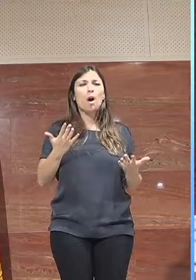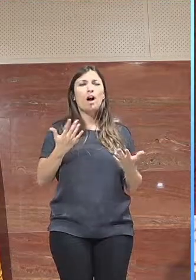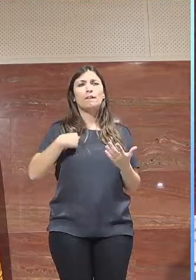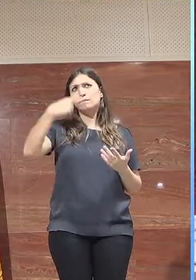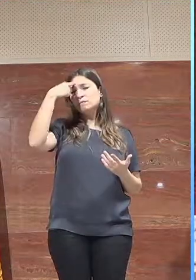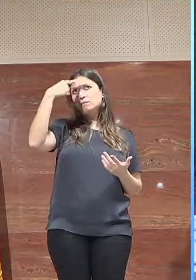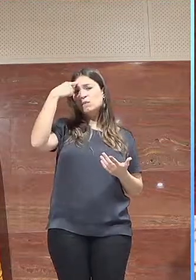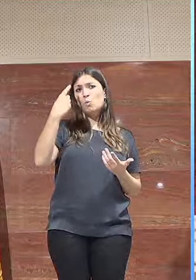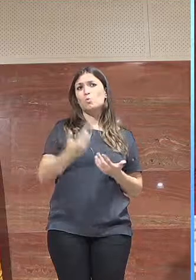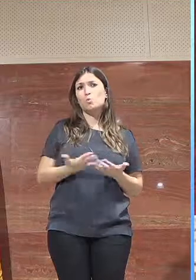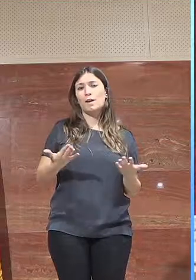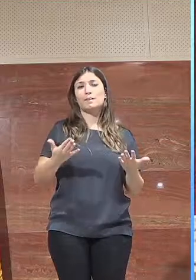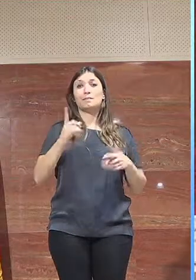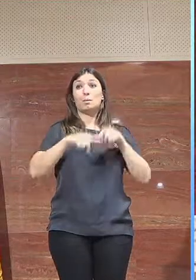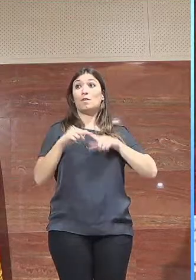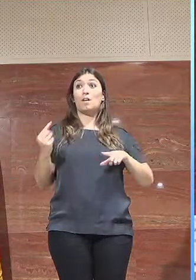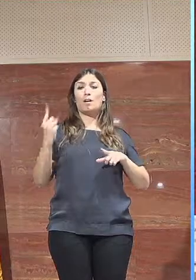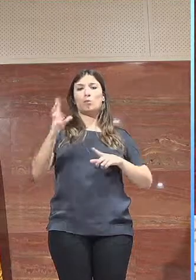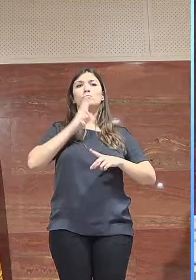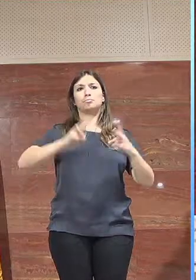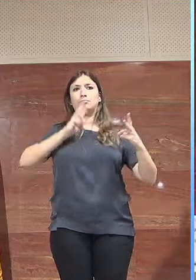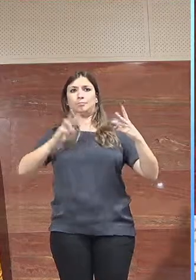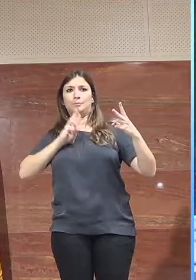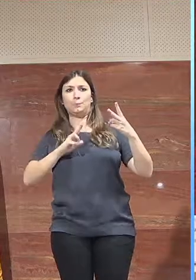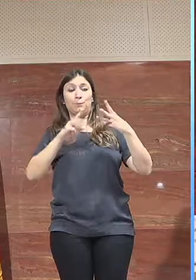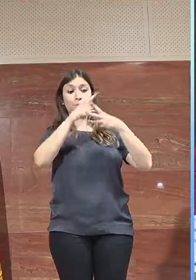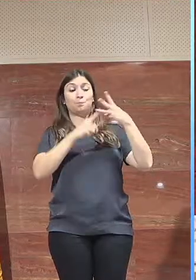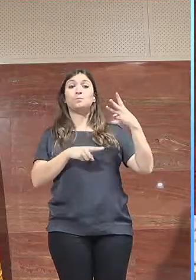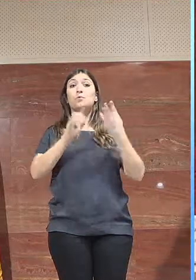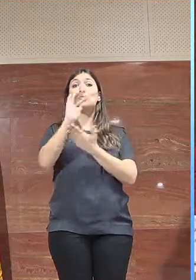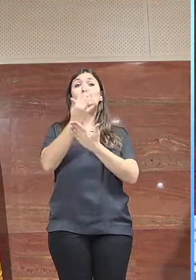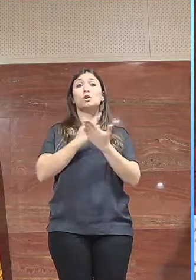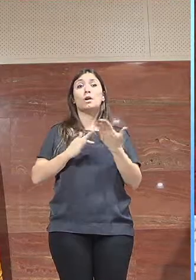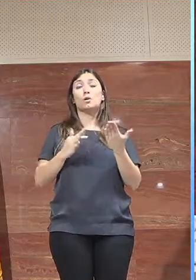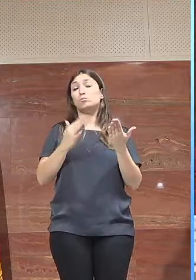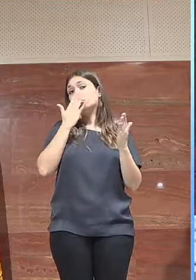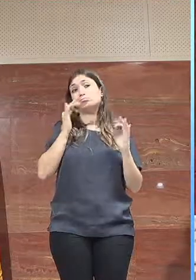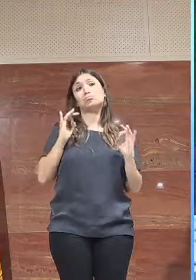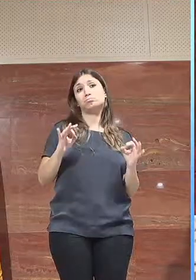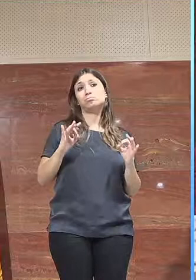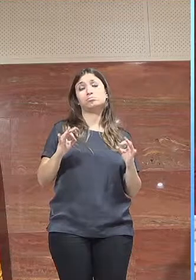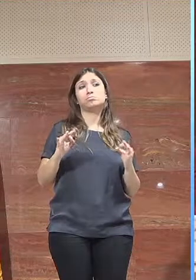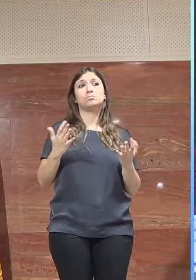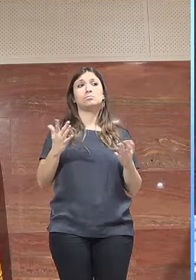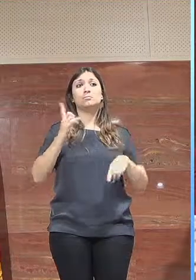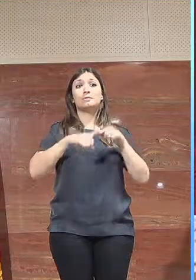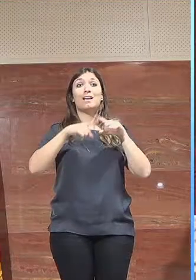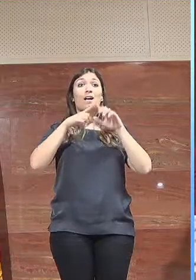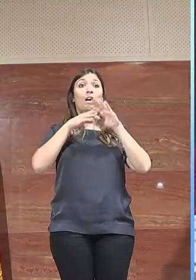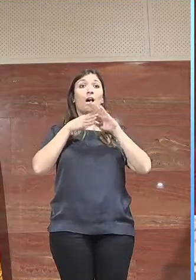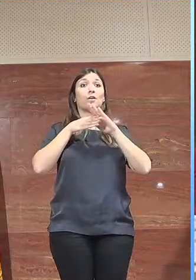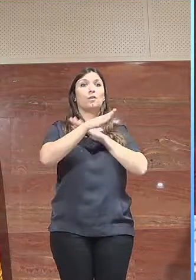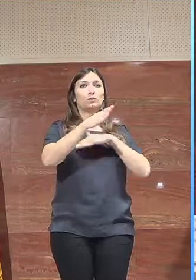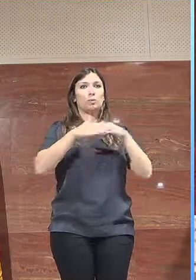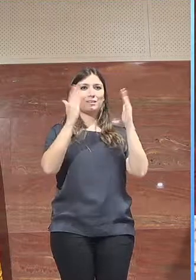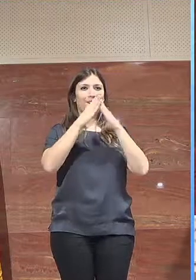en falta pues lo que cada uno estimase oportuno, ¿no? El cuestionario lo dividimos, pues bueno, como no podía ser de otra manera, pues en el acceso a la